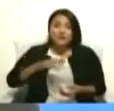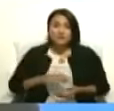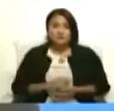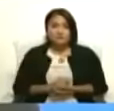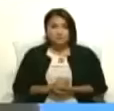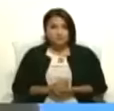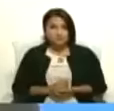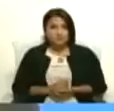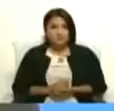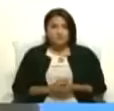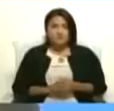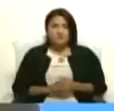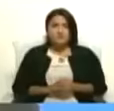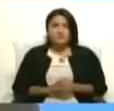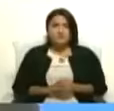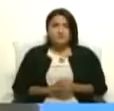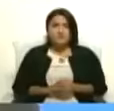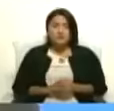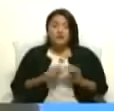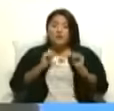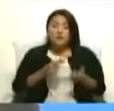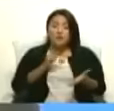venezolano desde